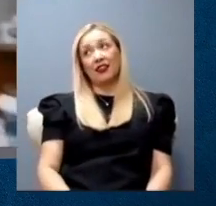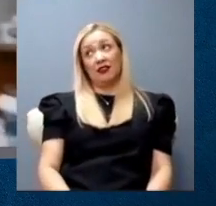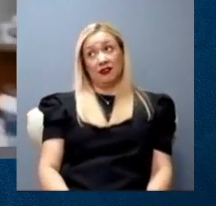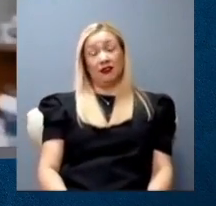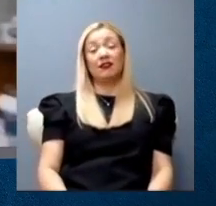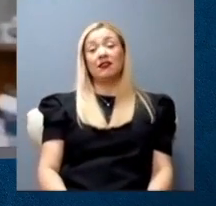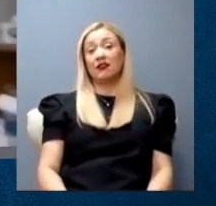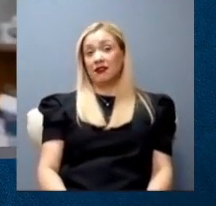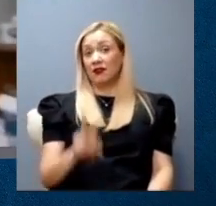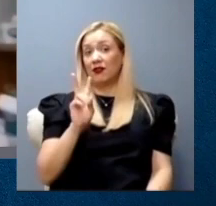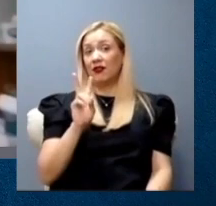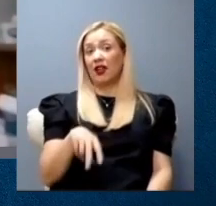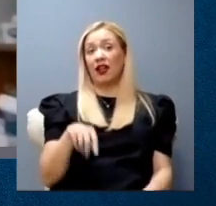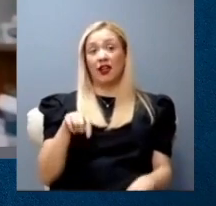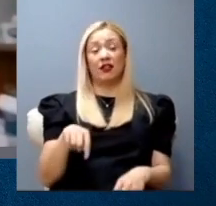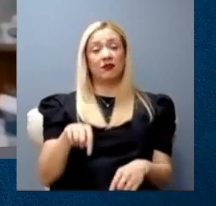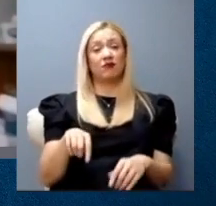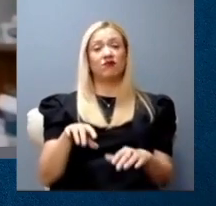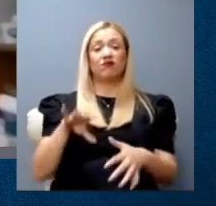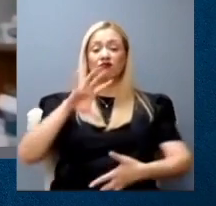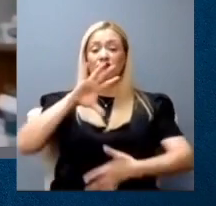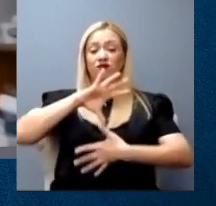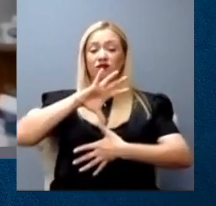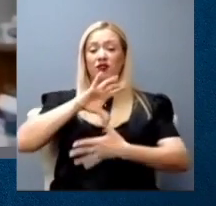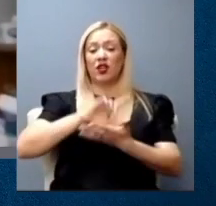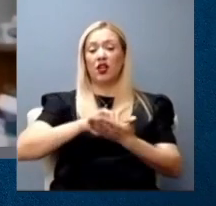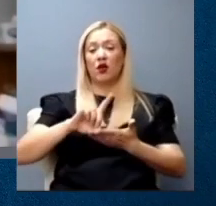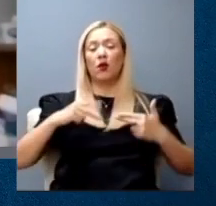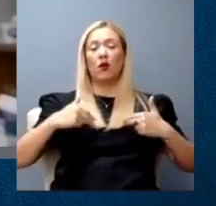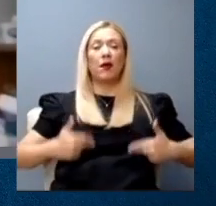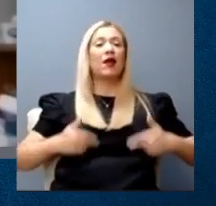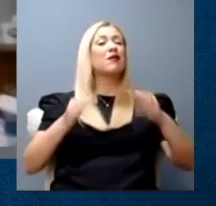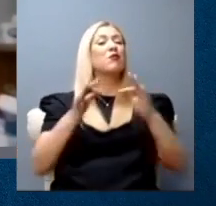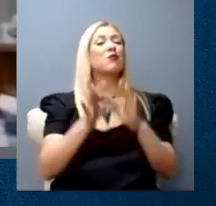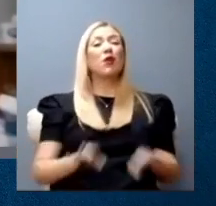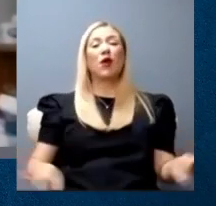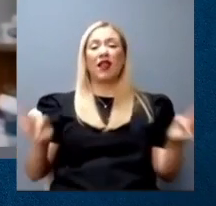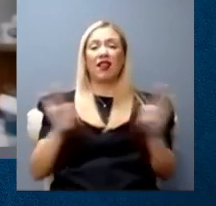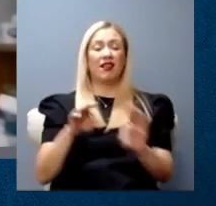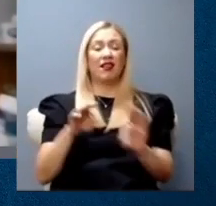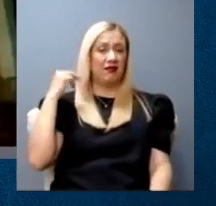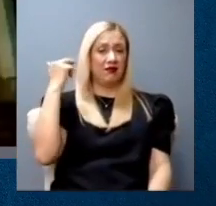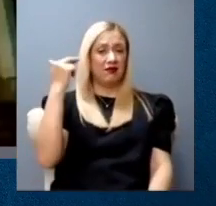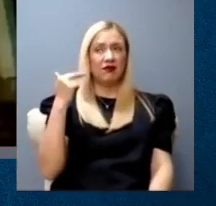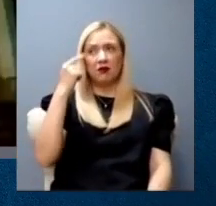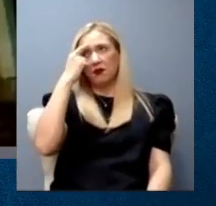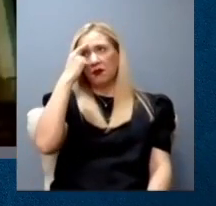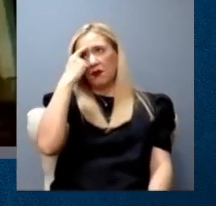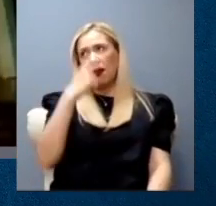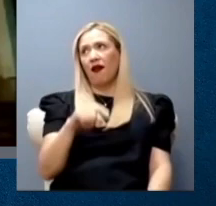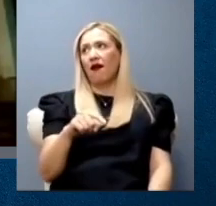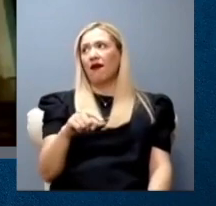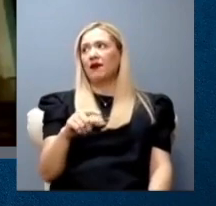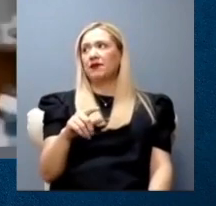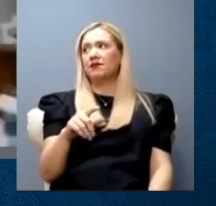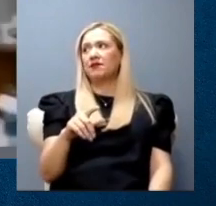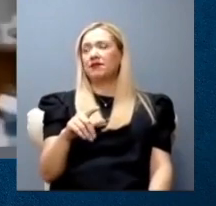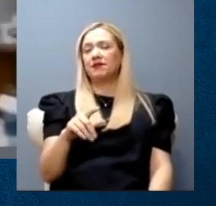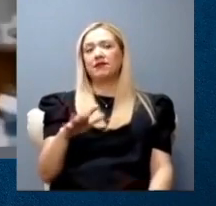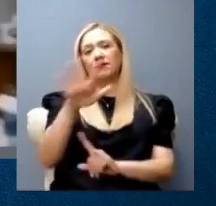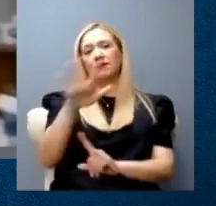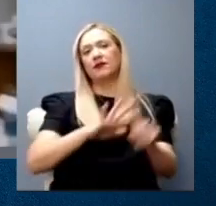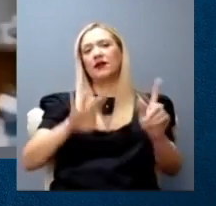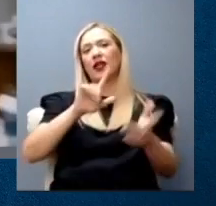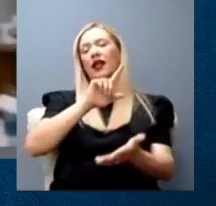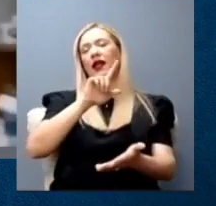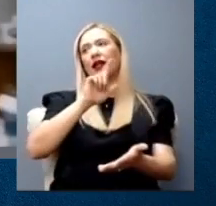el Sistema Interamericano de Derechos Humanos es un actor fundamental en materia, en el marco del derecho internacional de